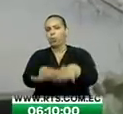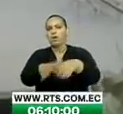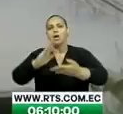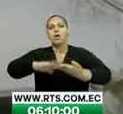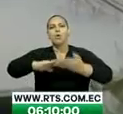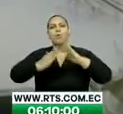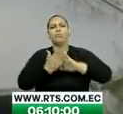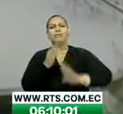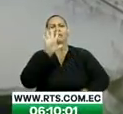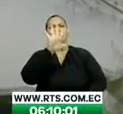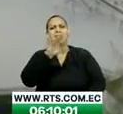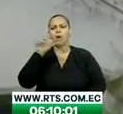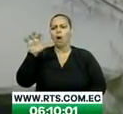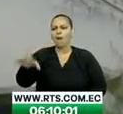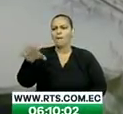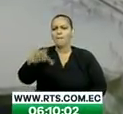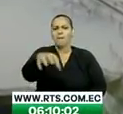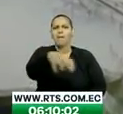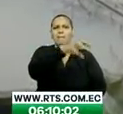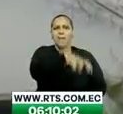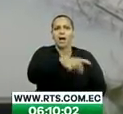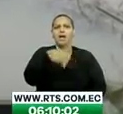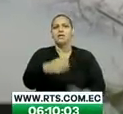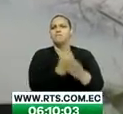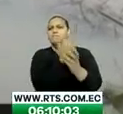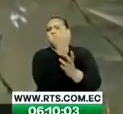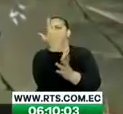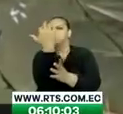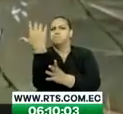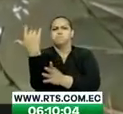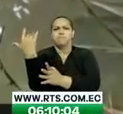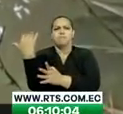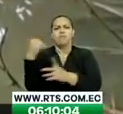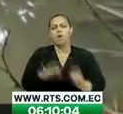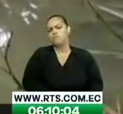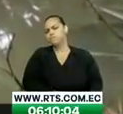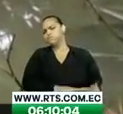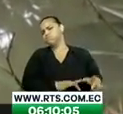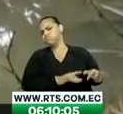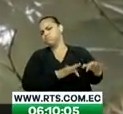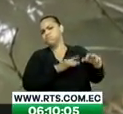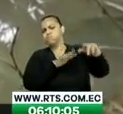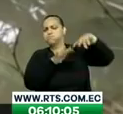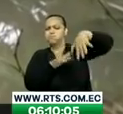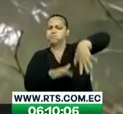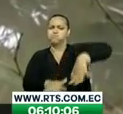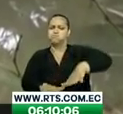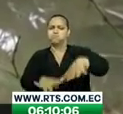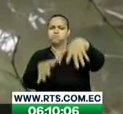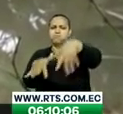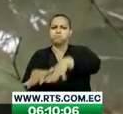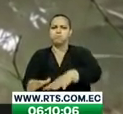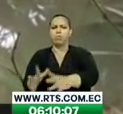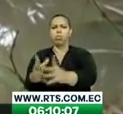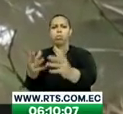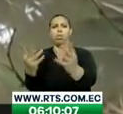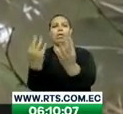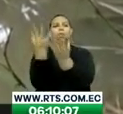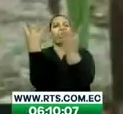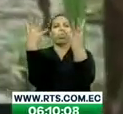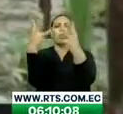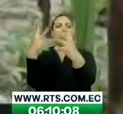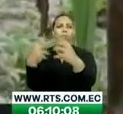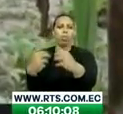del territorio zápano en el interior de Pastaza. Esas plantaciones proveen de alimentos a unas 150